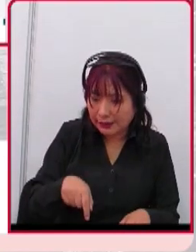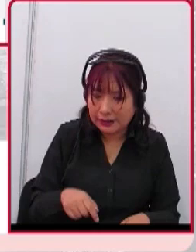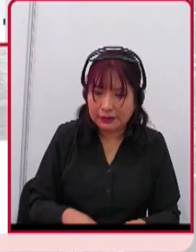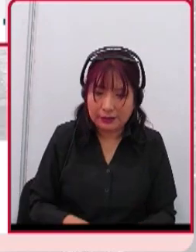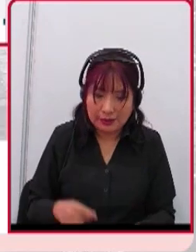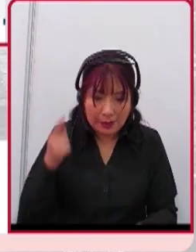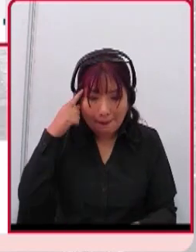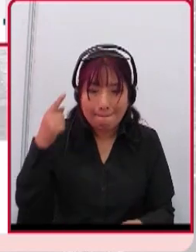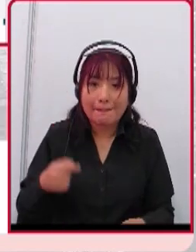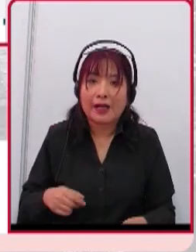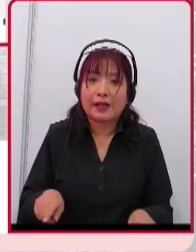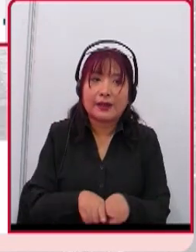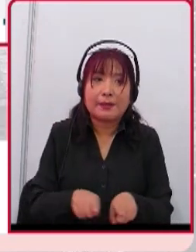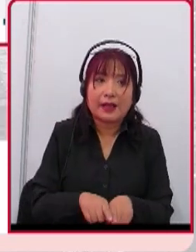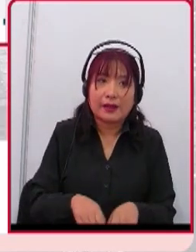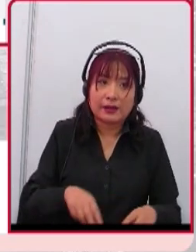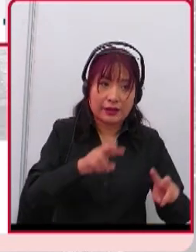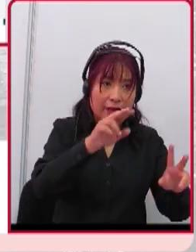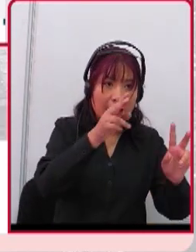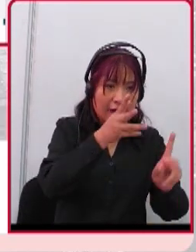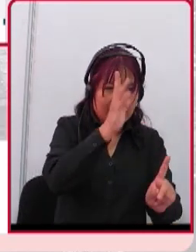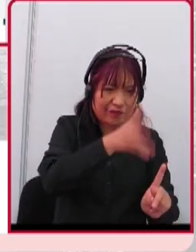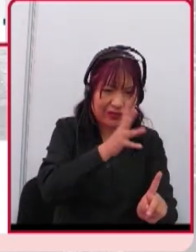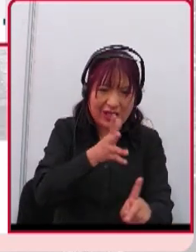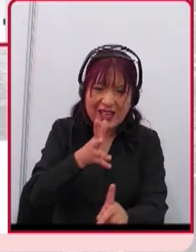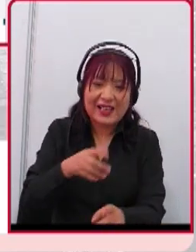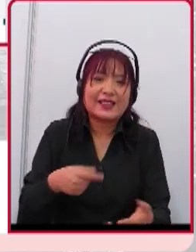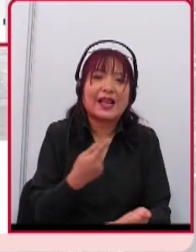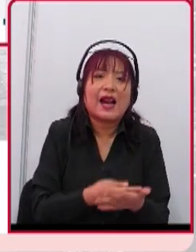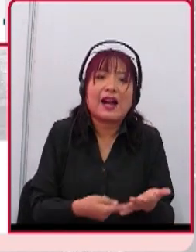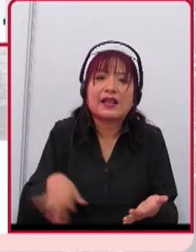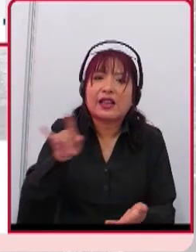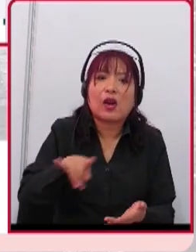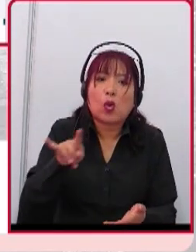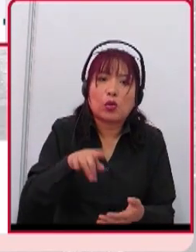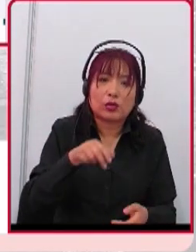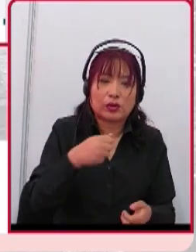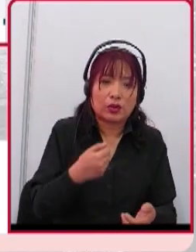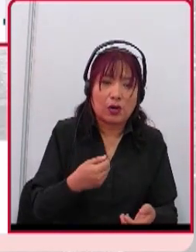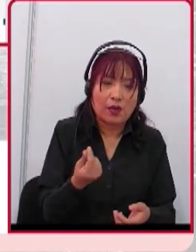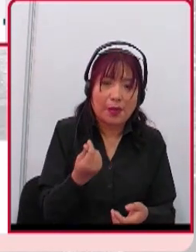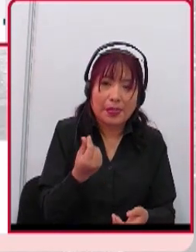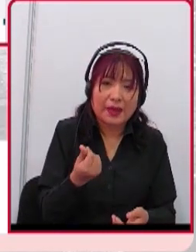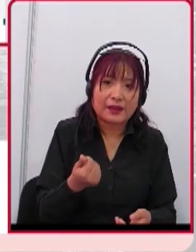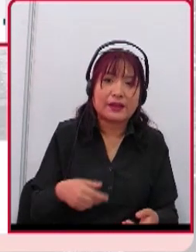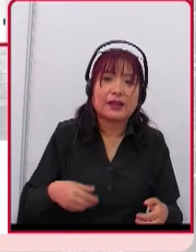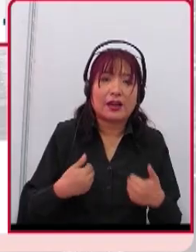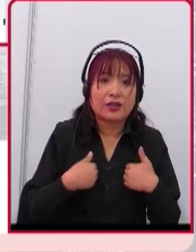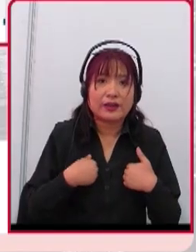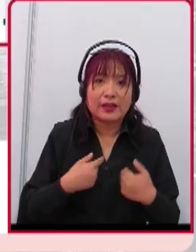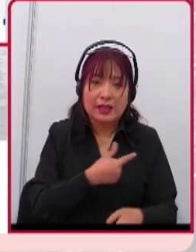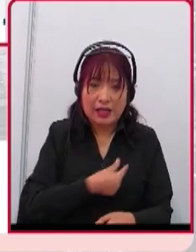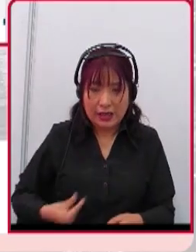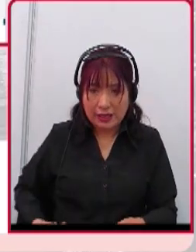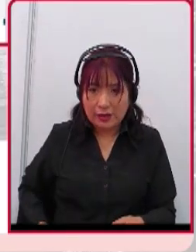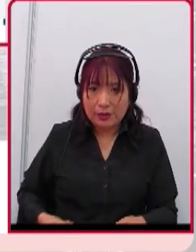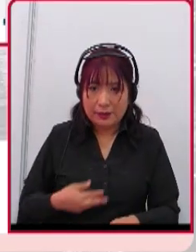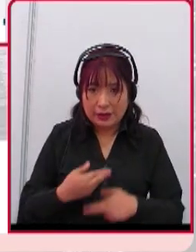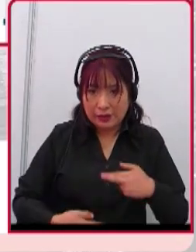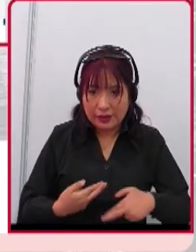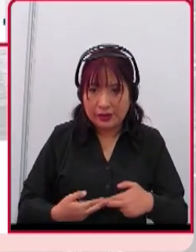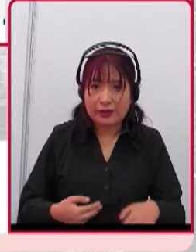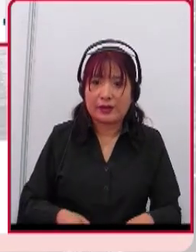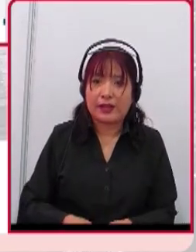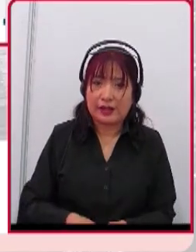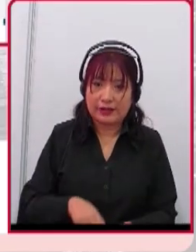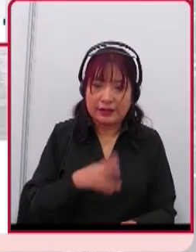justamente dirigidos a lo que viene a ser el cierre de brechas sociales. De esta manera, doy por concluida mi participación y quedo